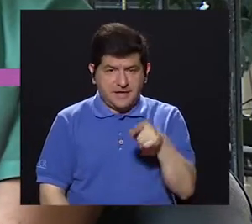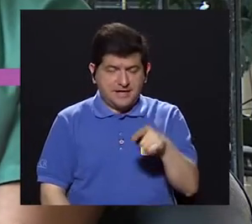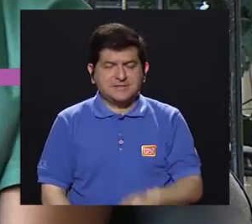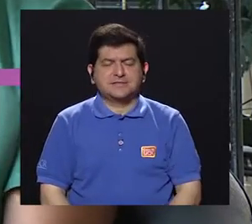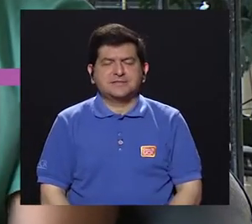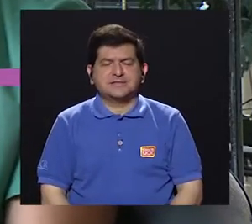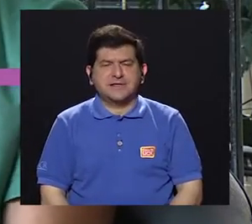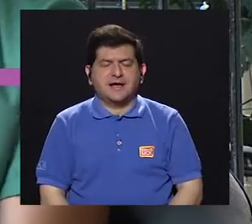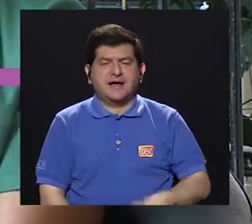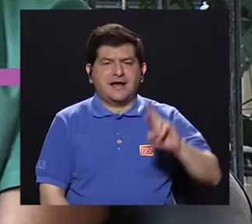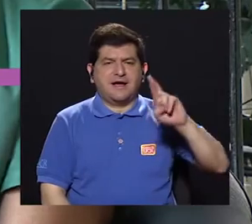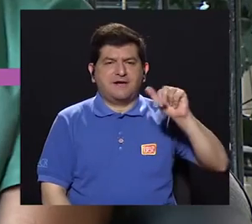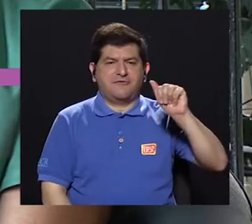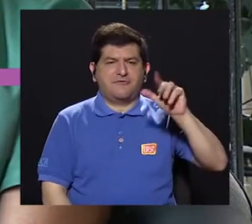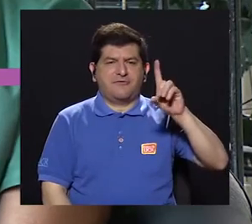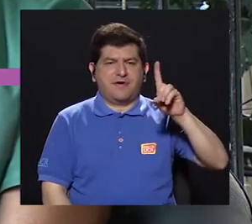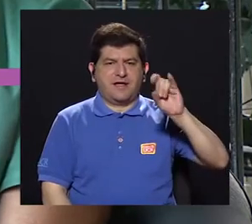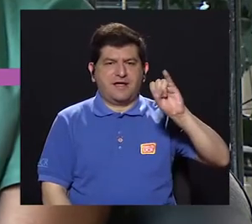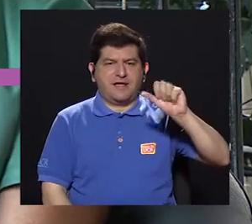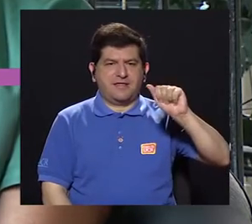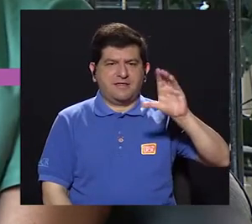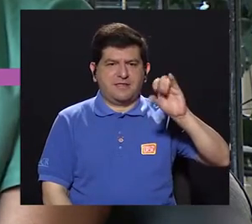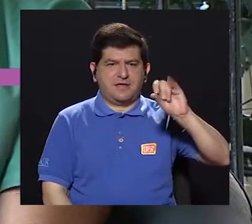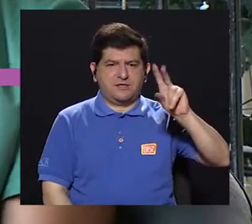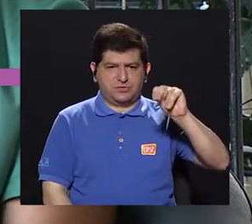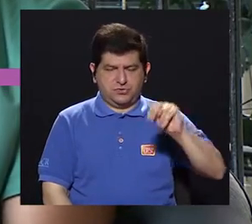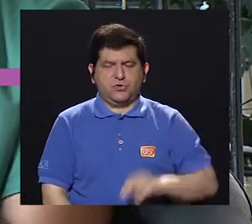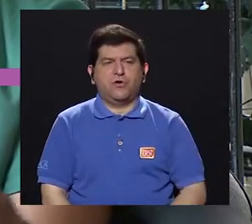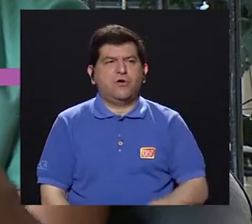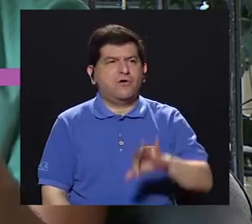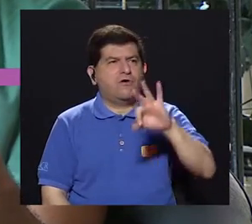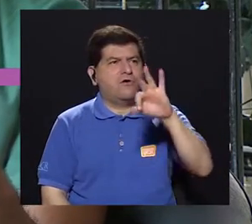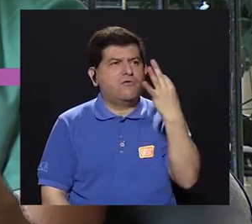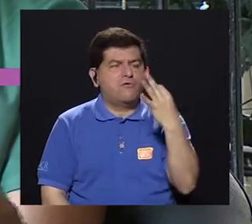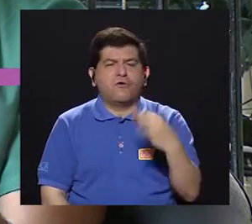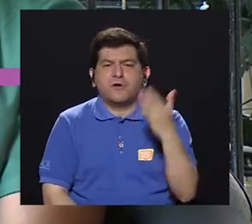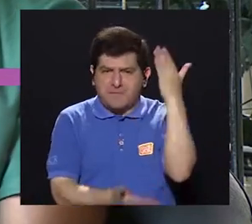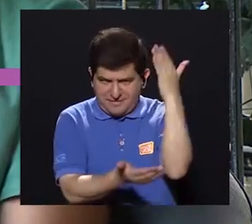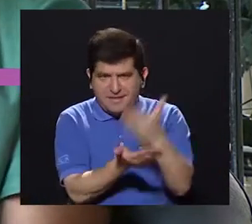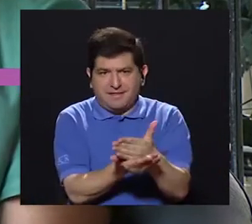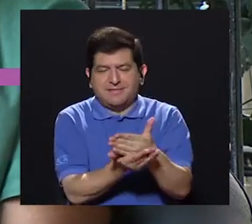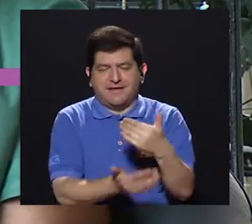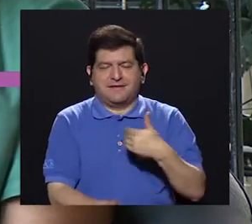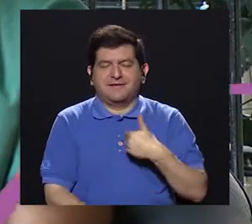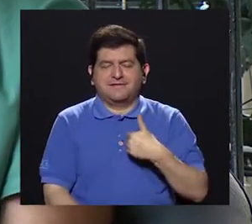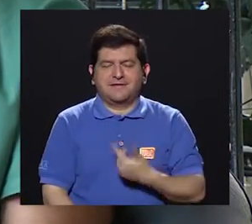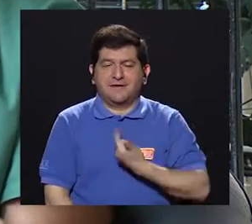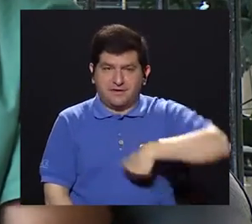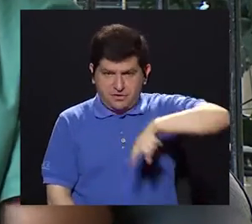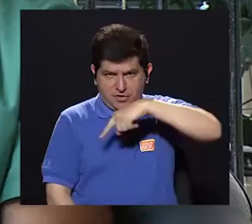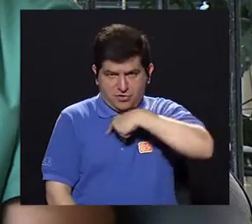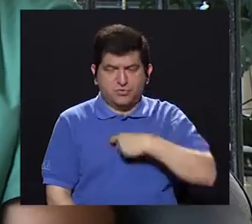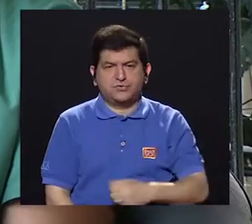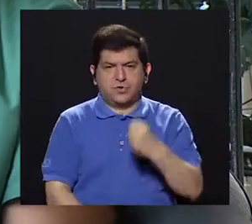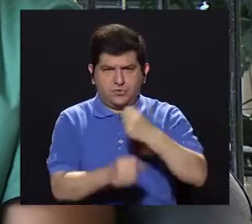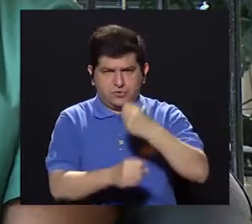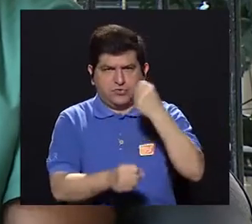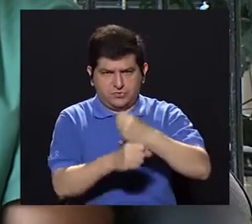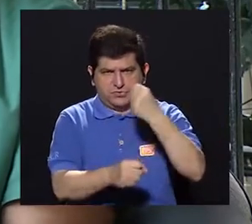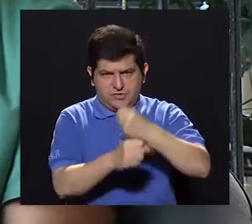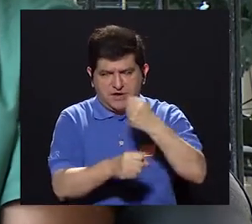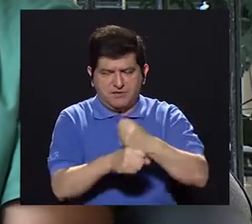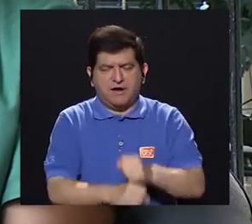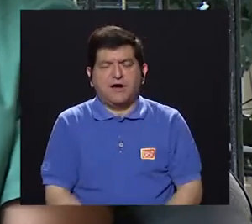radiación, afortunadamente, tiene una forma para detenerla. Por ejemplo, nosotros como